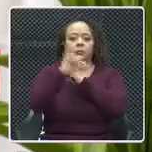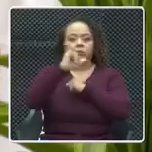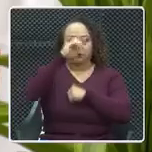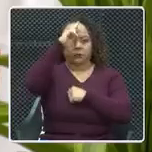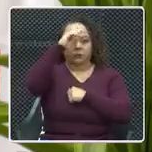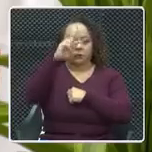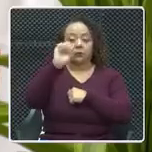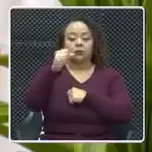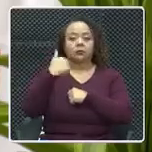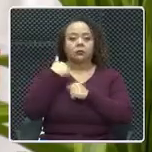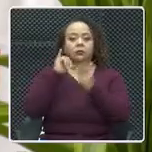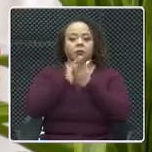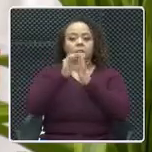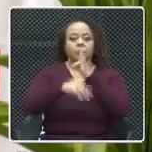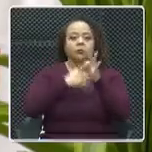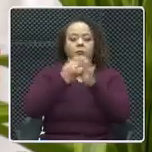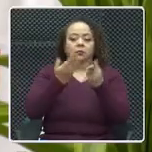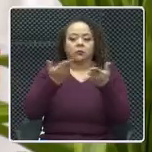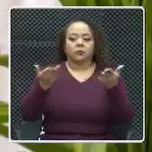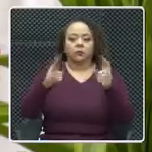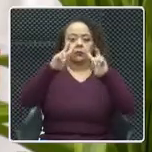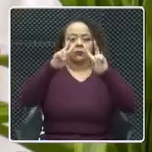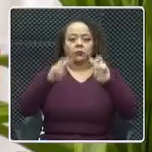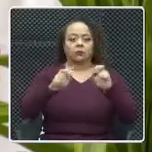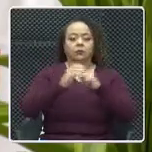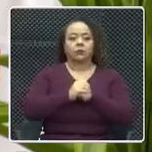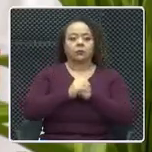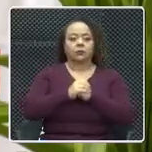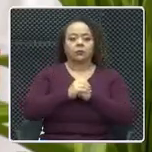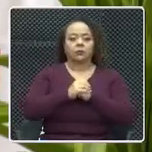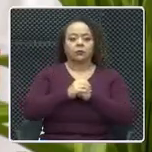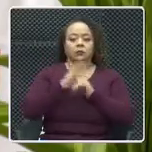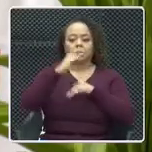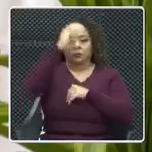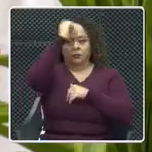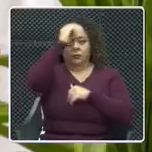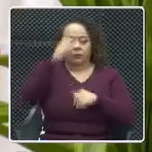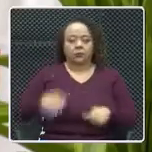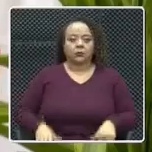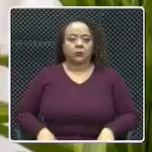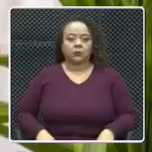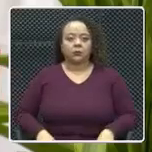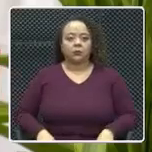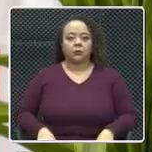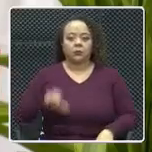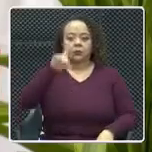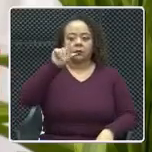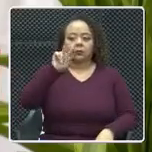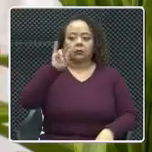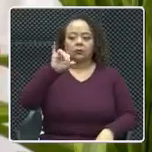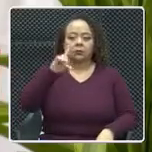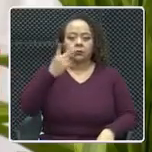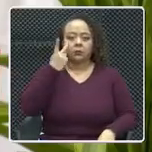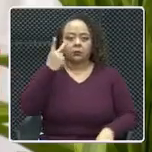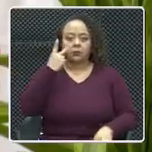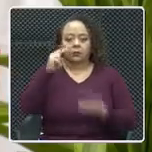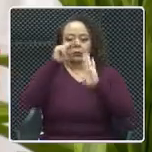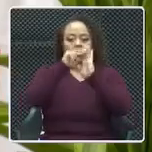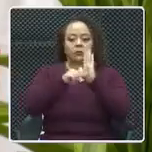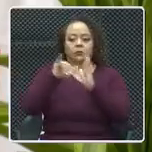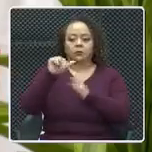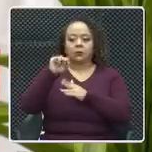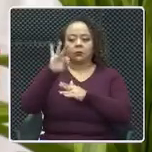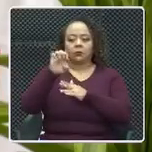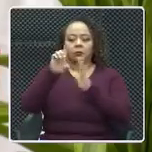México sí tienen este tipo de instrumento de análisis. ¿Qué opinamos de esto? Bueno, David, mira, la norma INTE ha